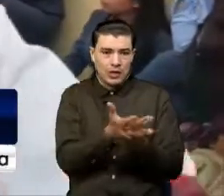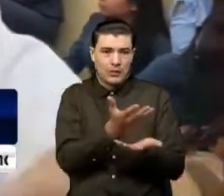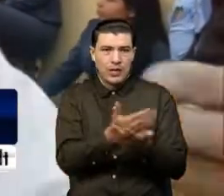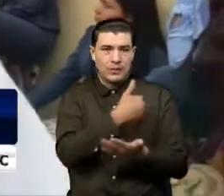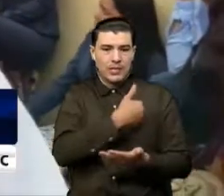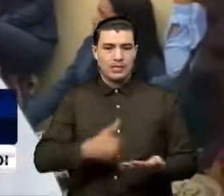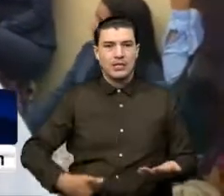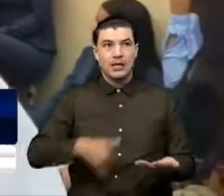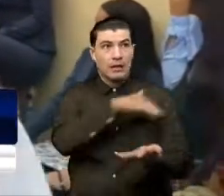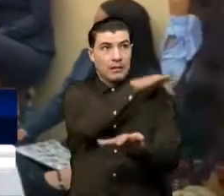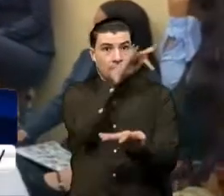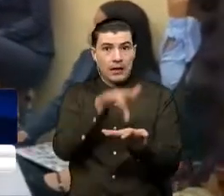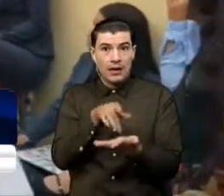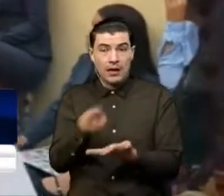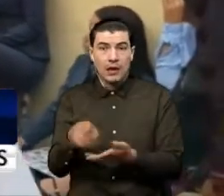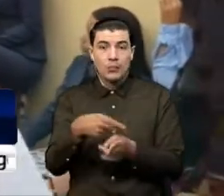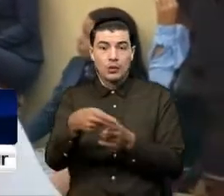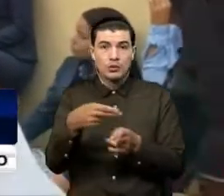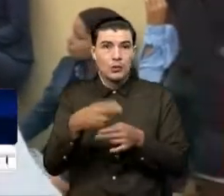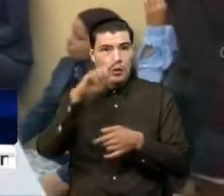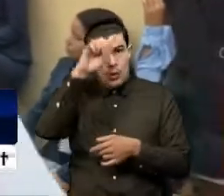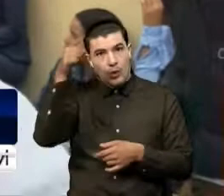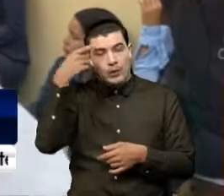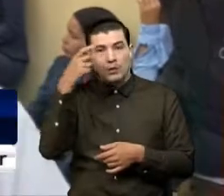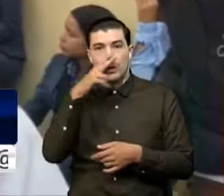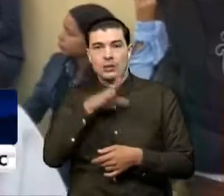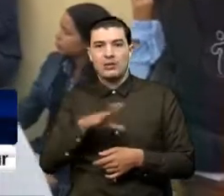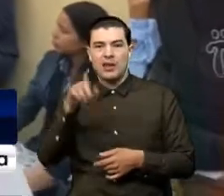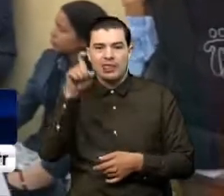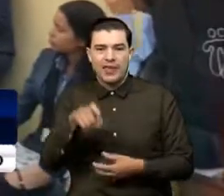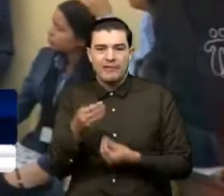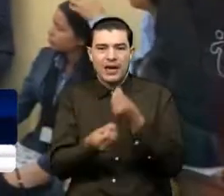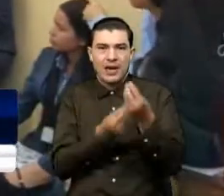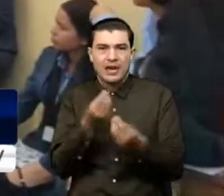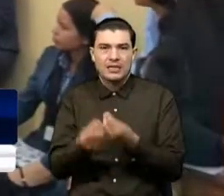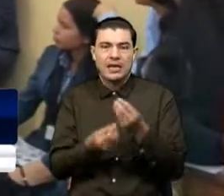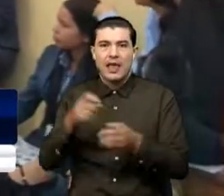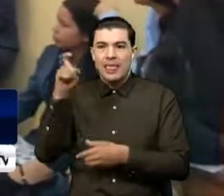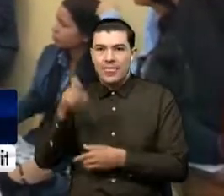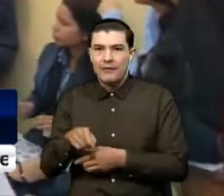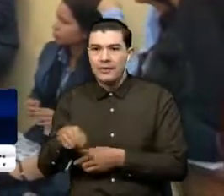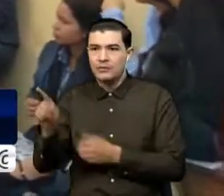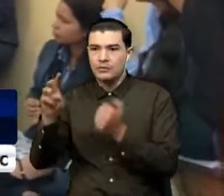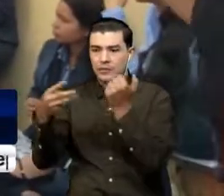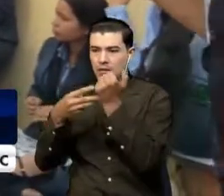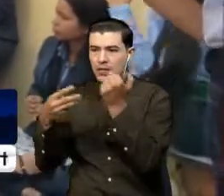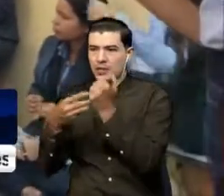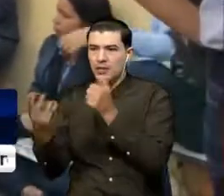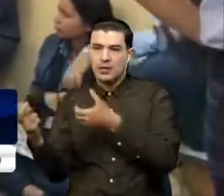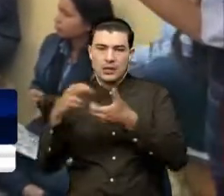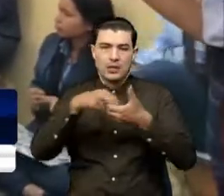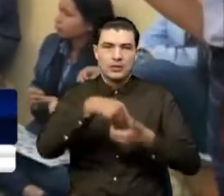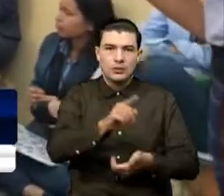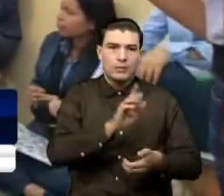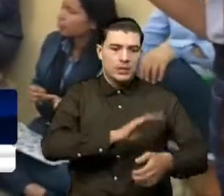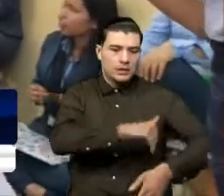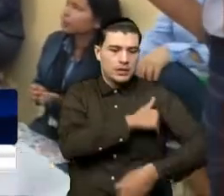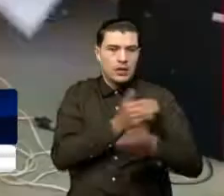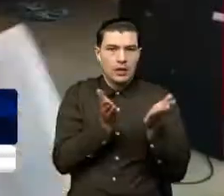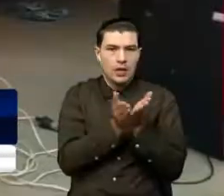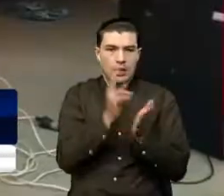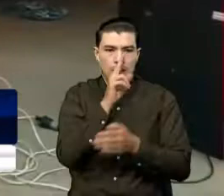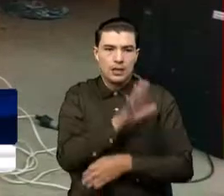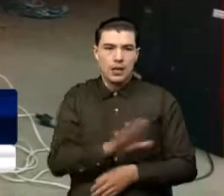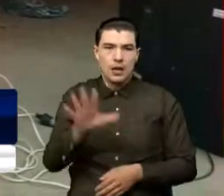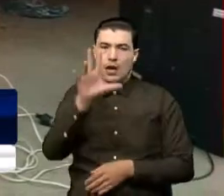al próximo gobierno que debe hacer y ahí hablan de pasar el sena al ministerio educación nacional nosotros no queremos pasar mi ser educación nacional